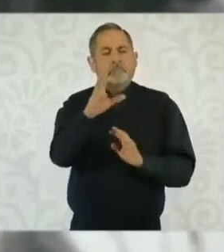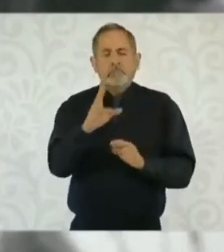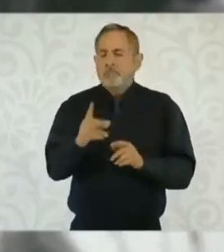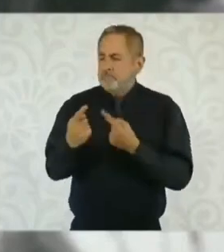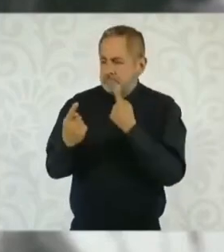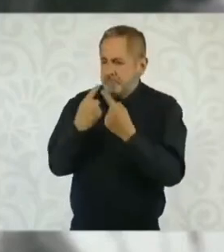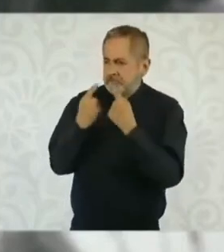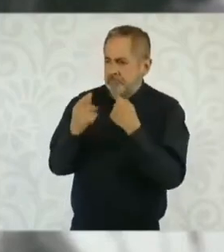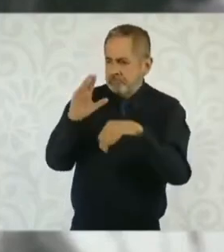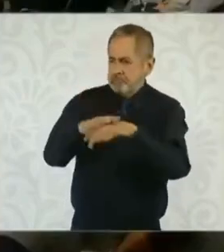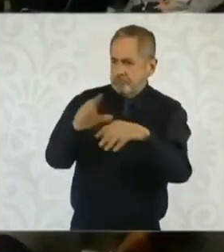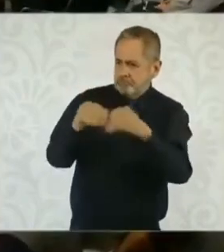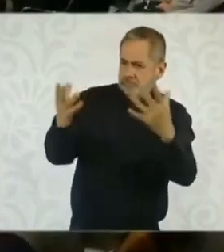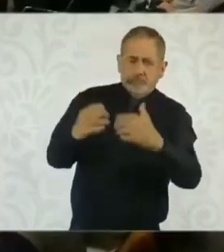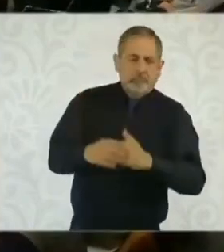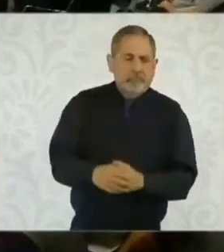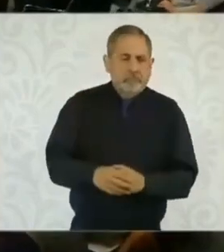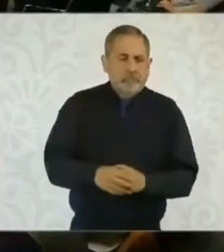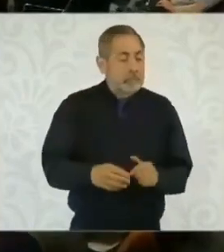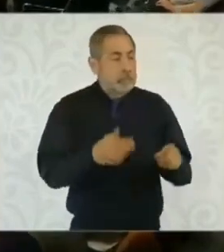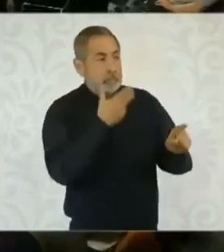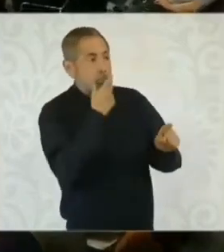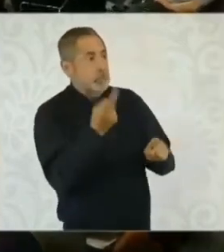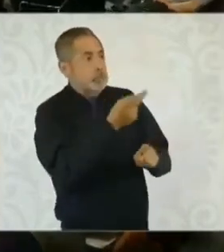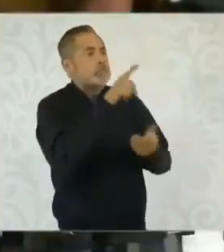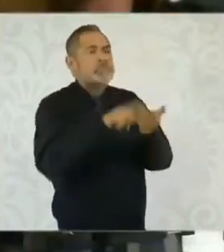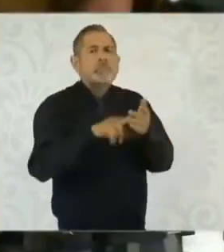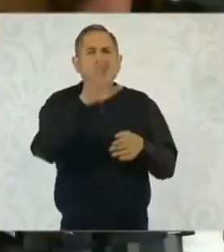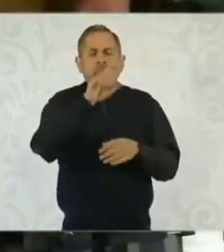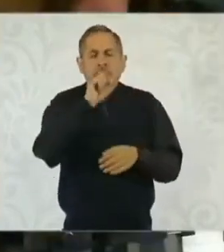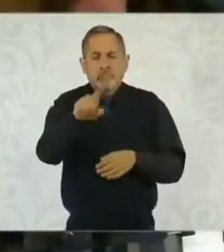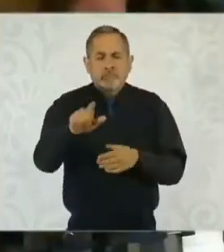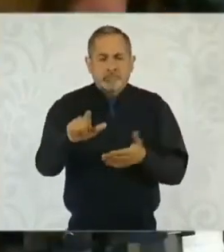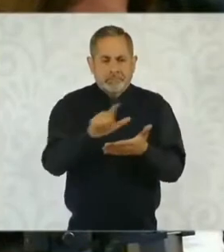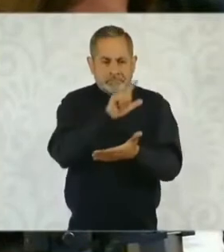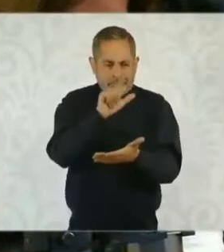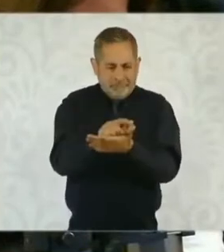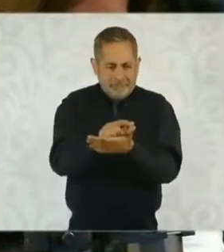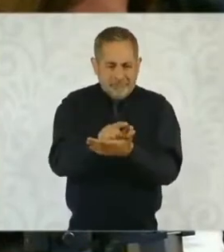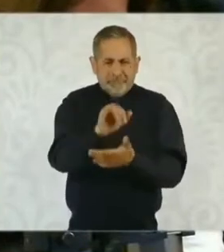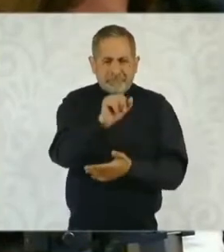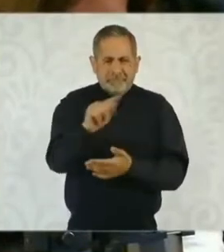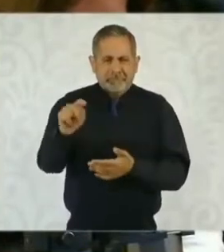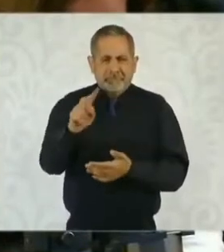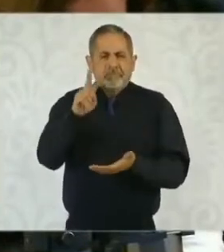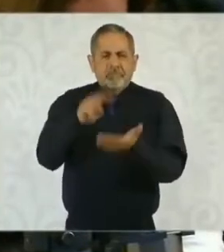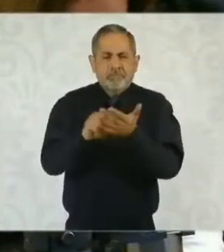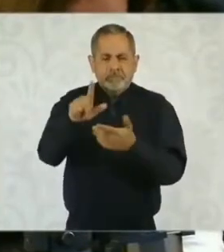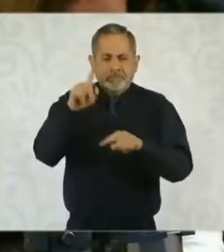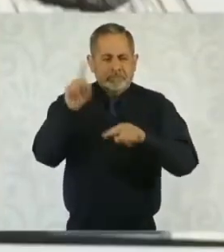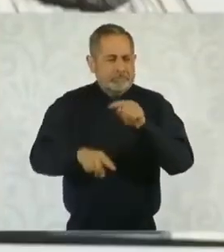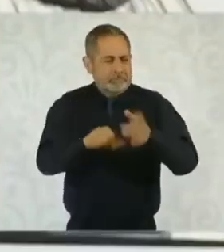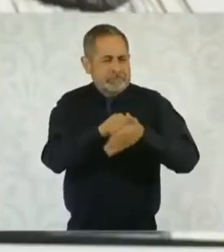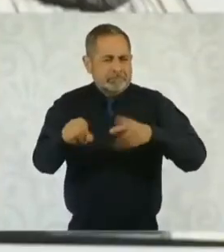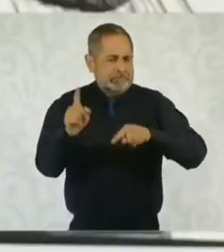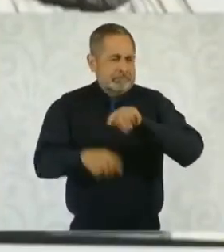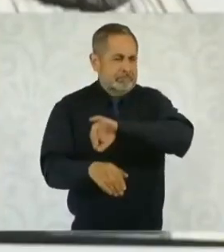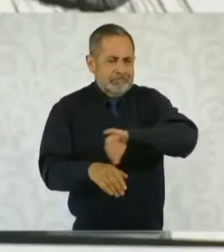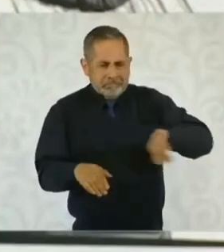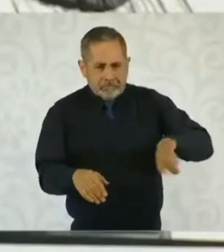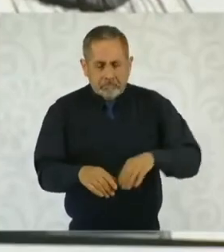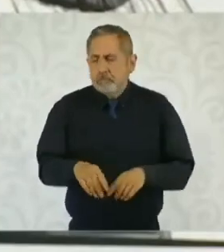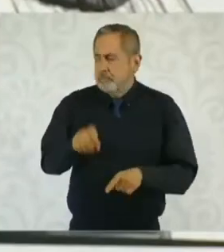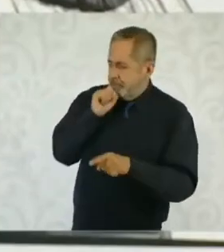y explicar. Sí, de hecho también piden la derogación de la ley del ISSSTE de 2017. Ese es el